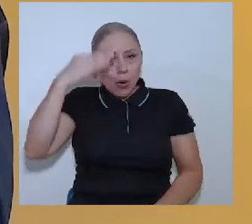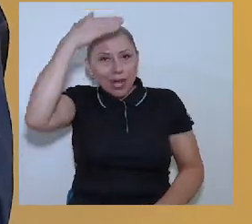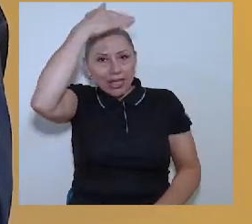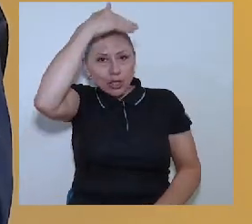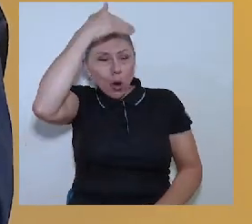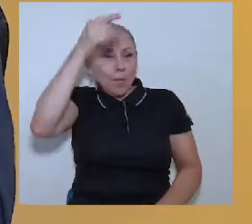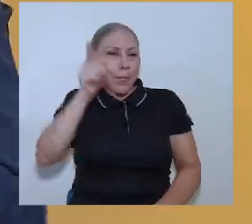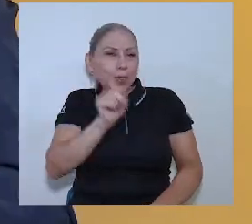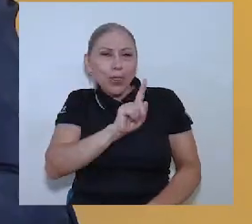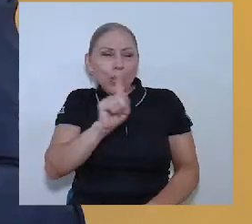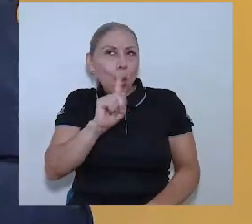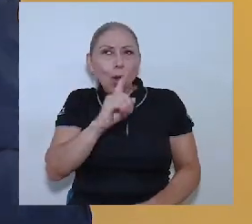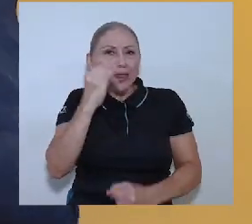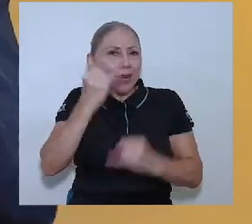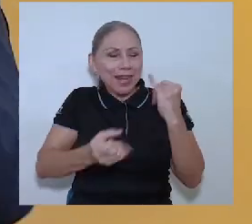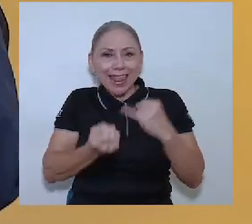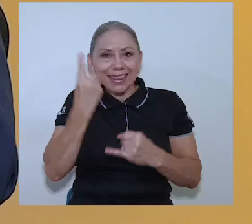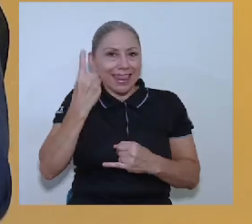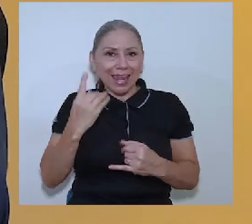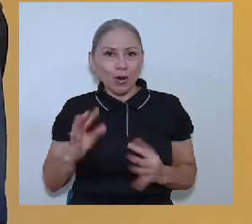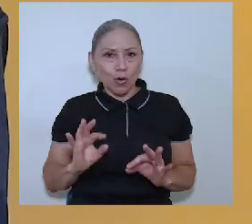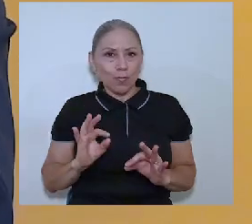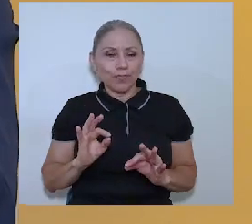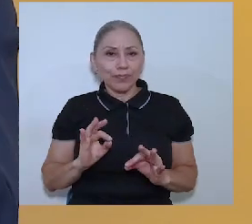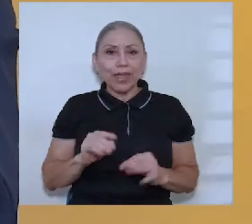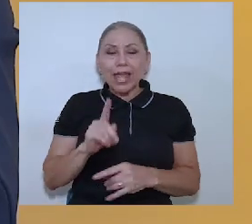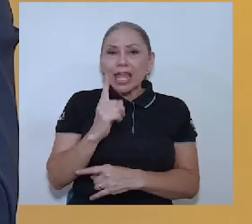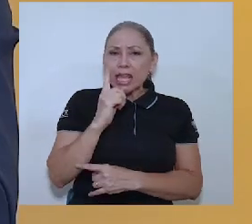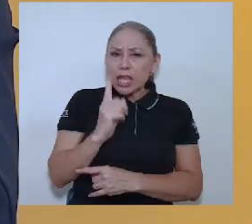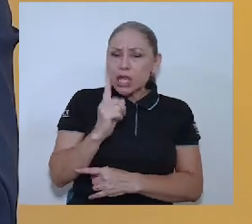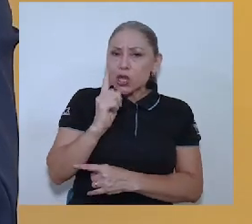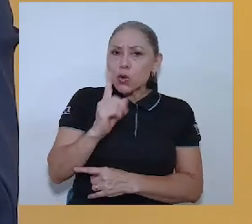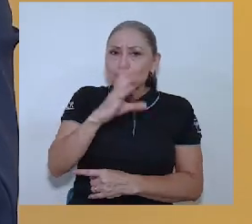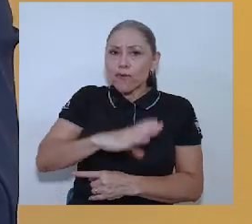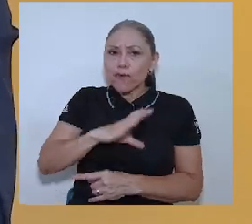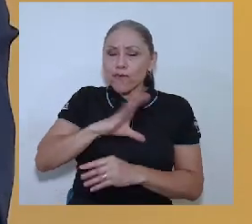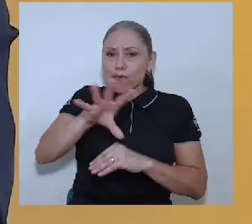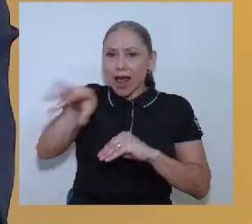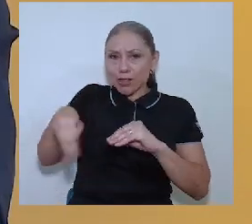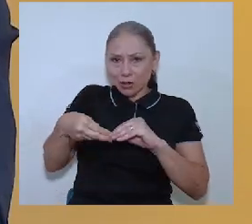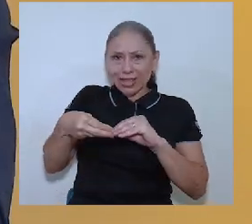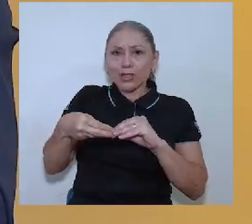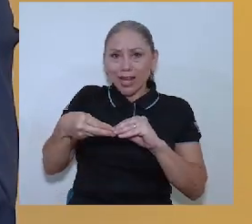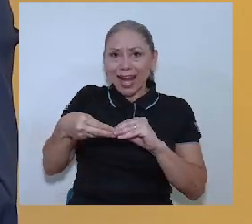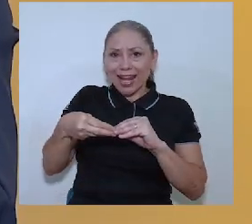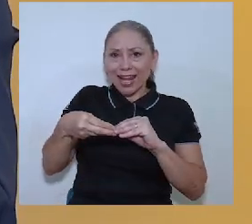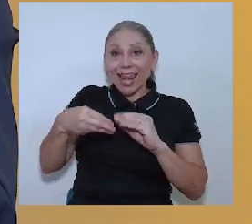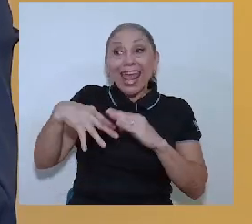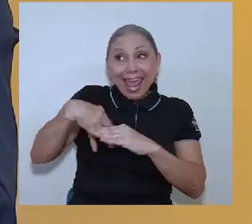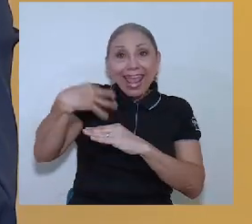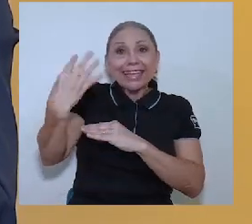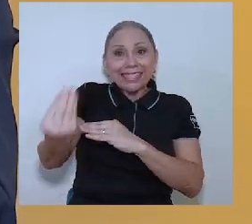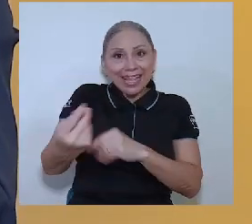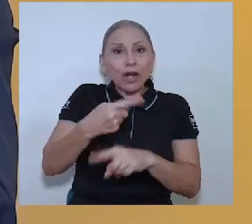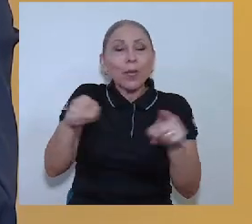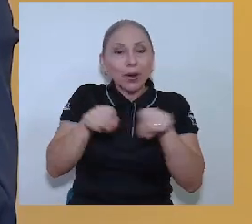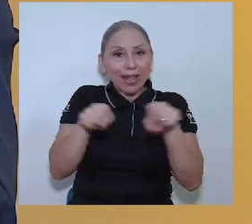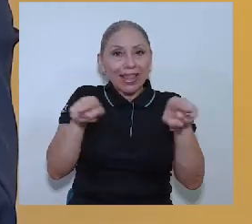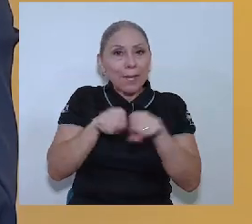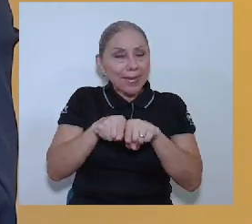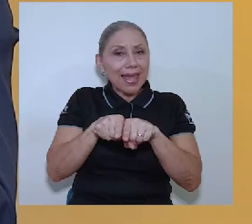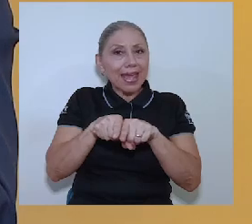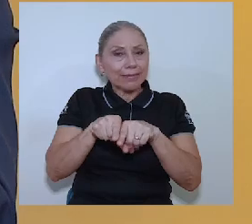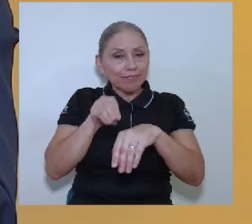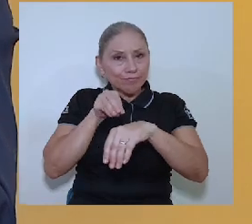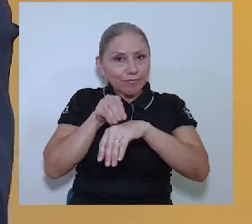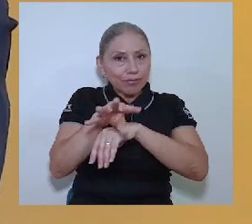de entenderlo. Y un factor adicional que es externo pero que también va a tener una implicación